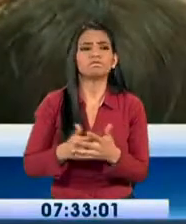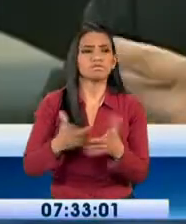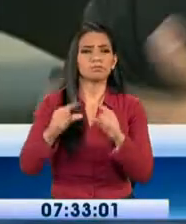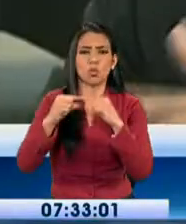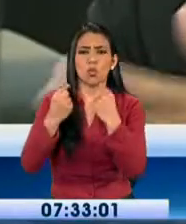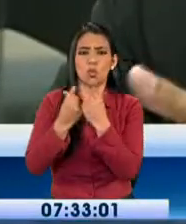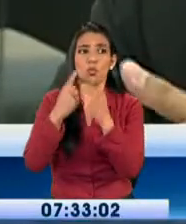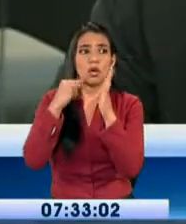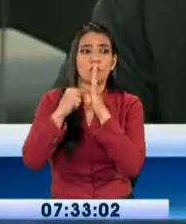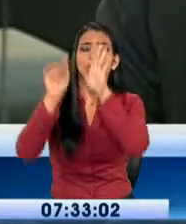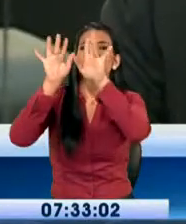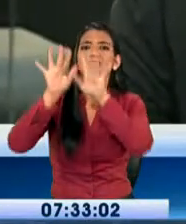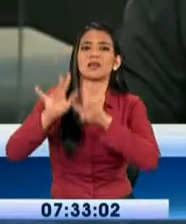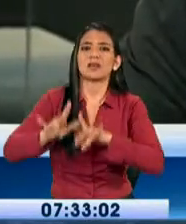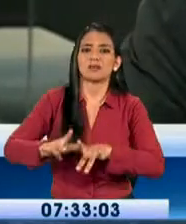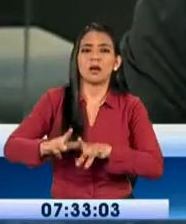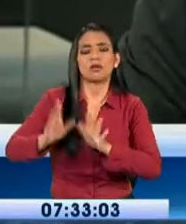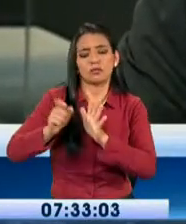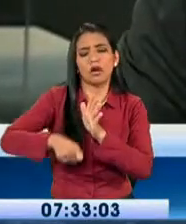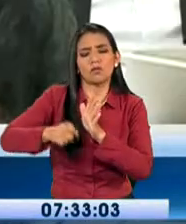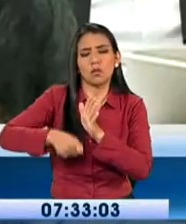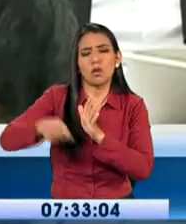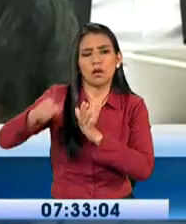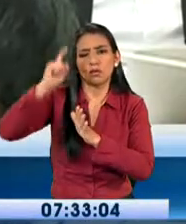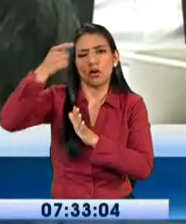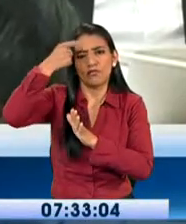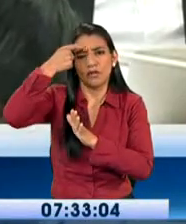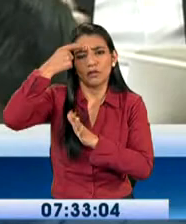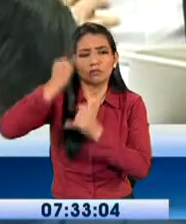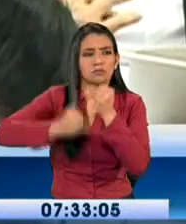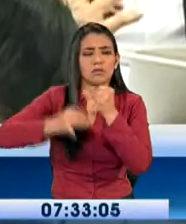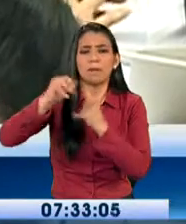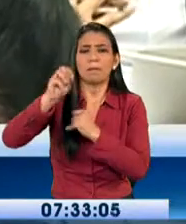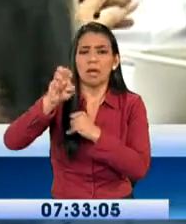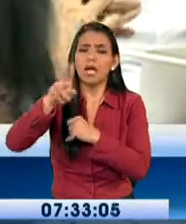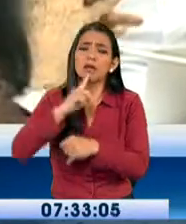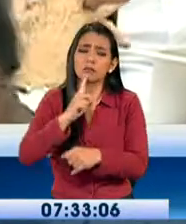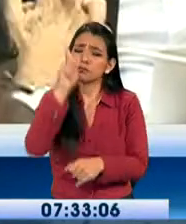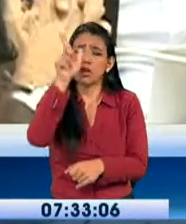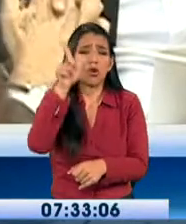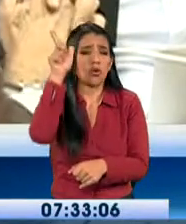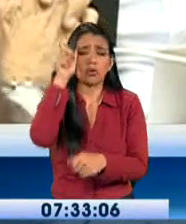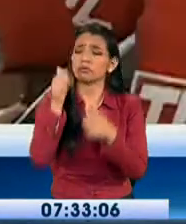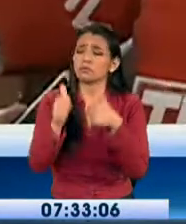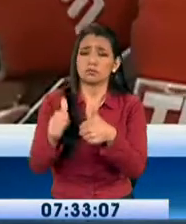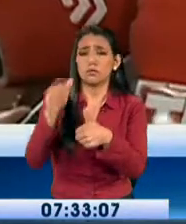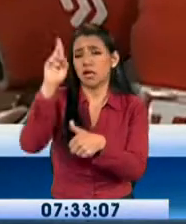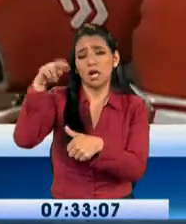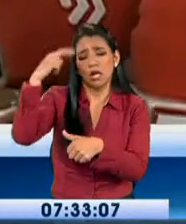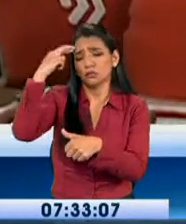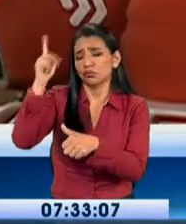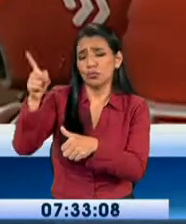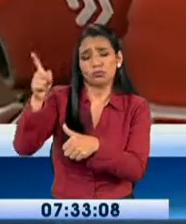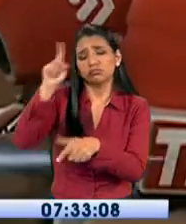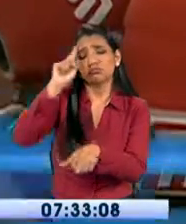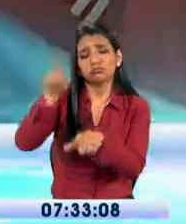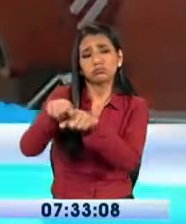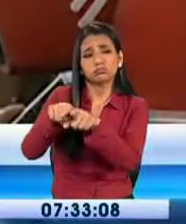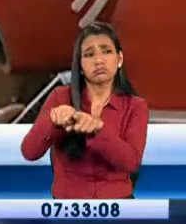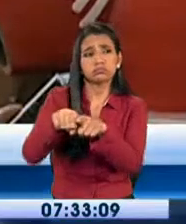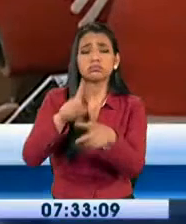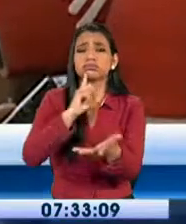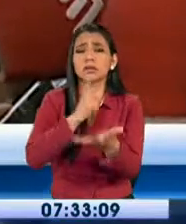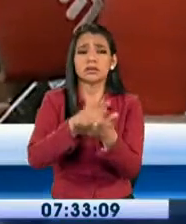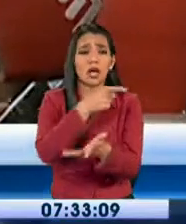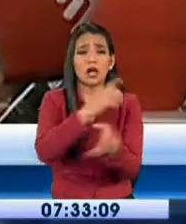como el secretario jurídico de la presidencia, Alexis Mera, quienes encontraban lógica la decisión del bloque legislativo. Creo que Fernando Bustamante ya no debe